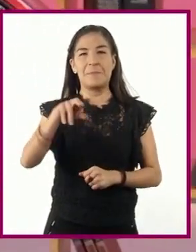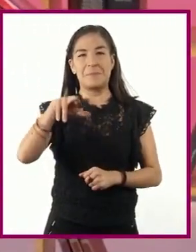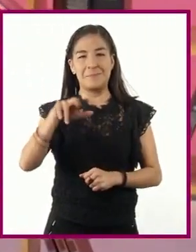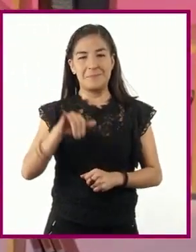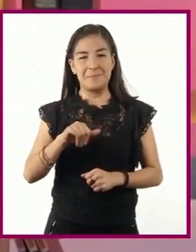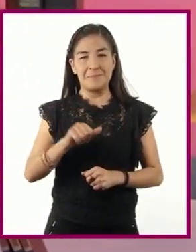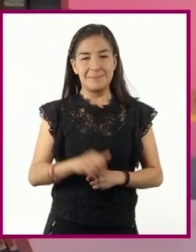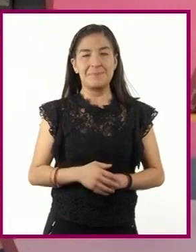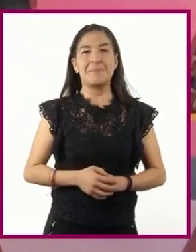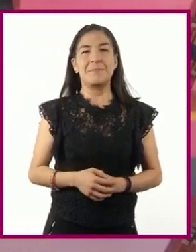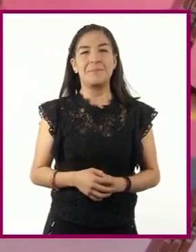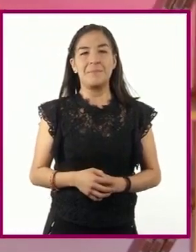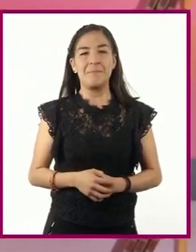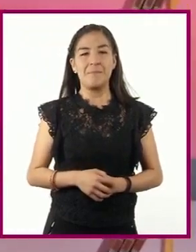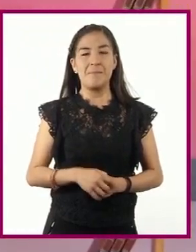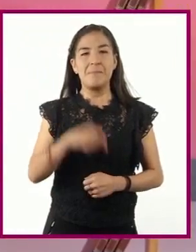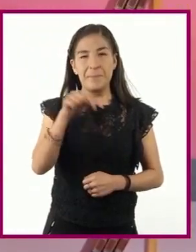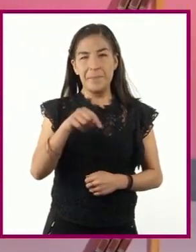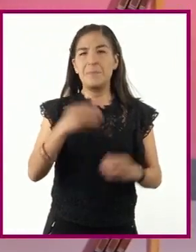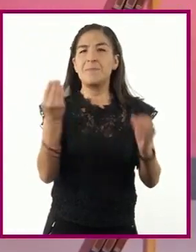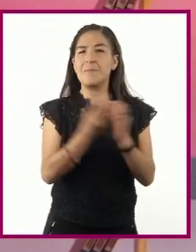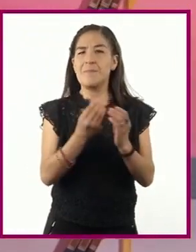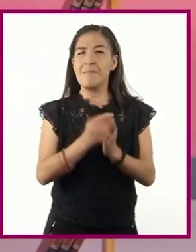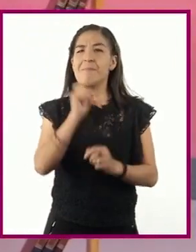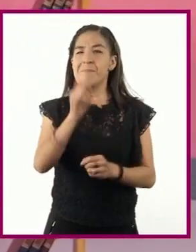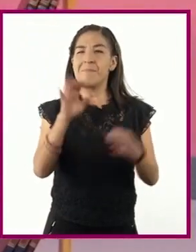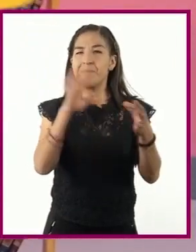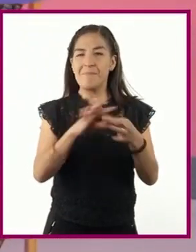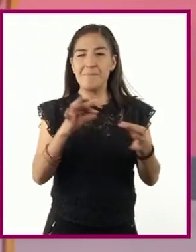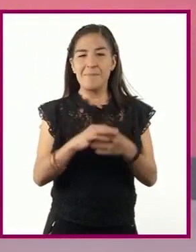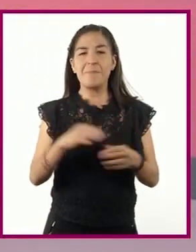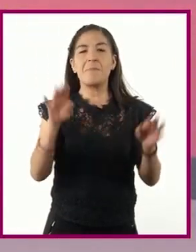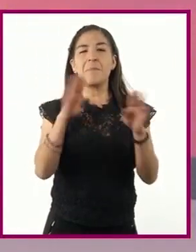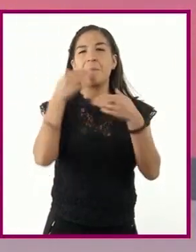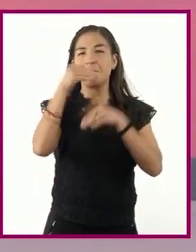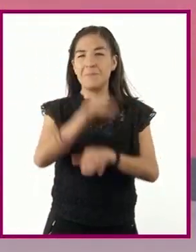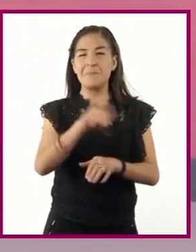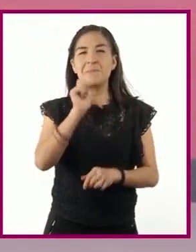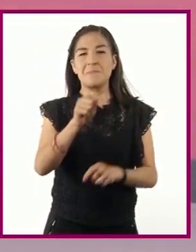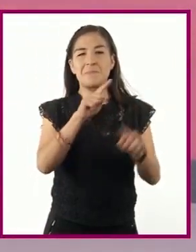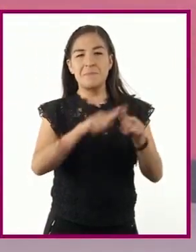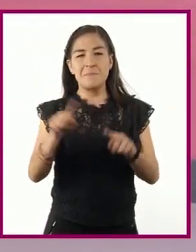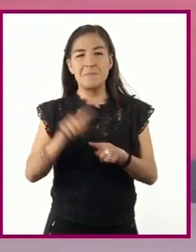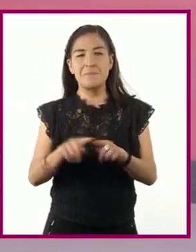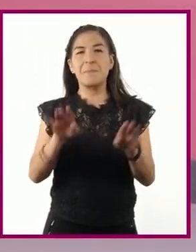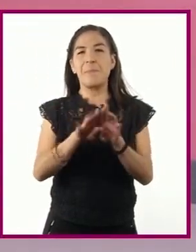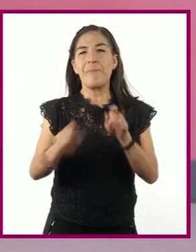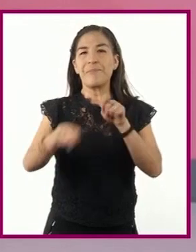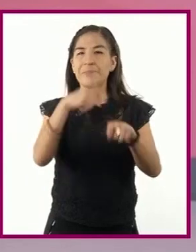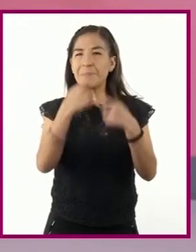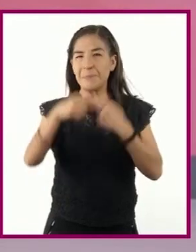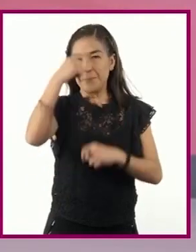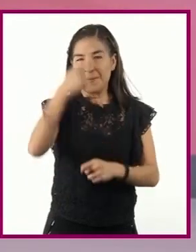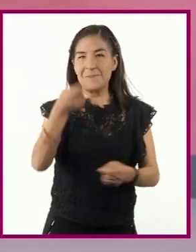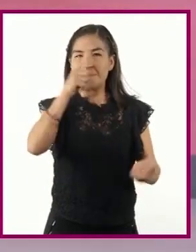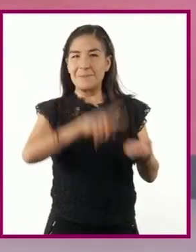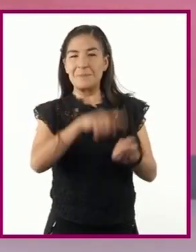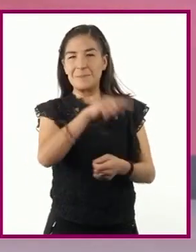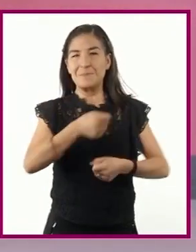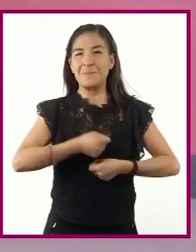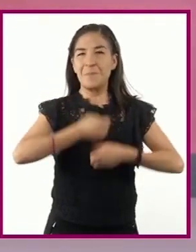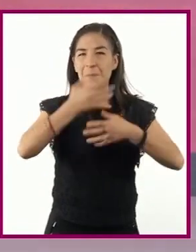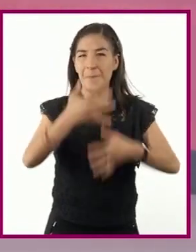Estefanía Flores González y en esta sesión hablaremos acerca de los elementos plásticos en poemas. Y